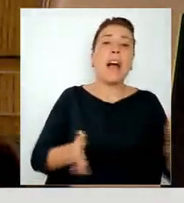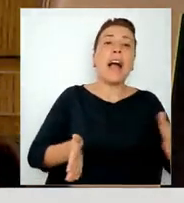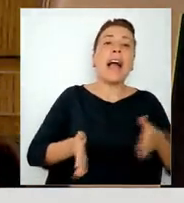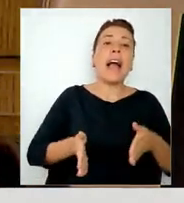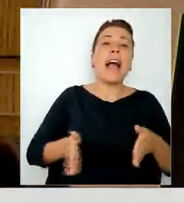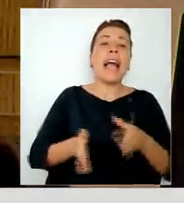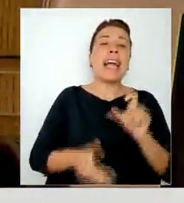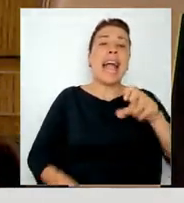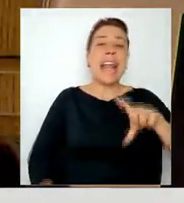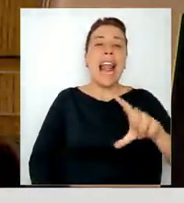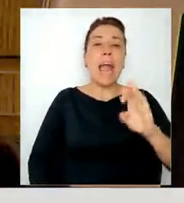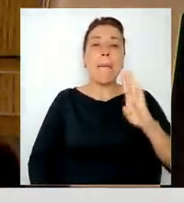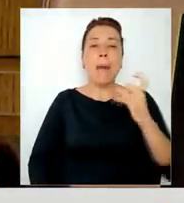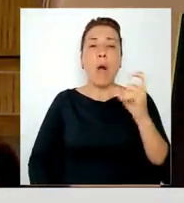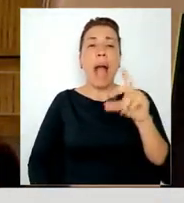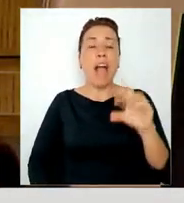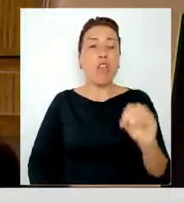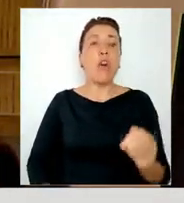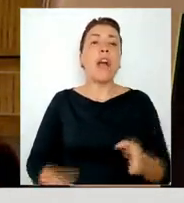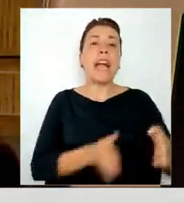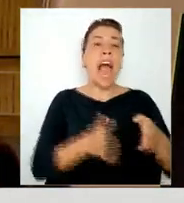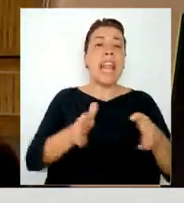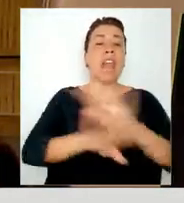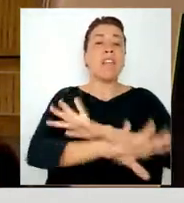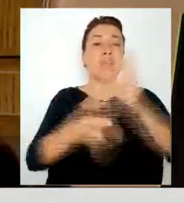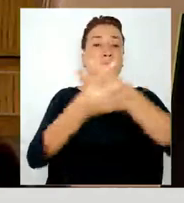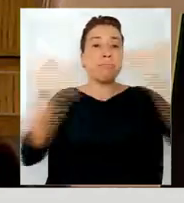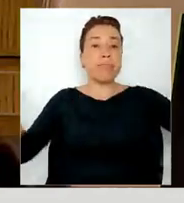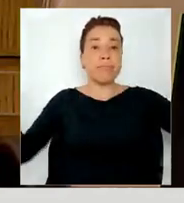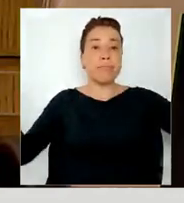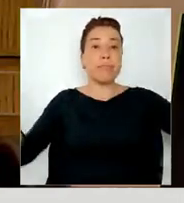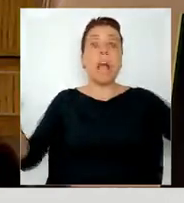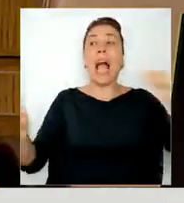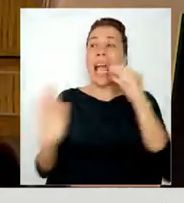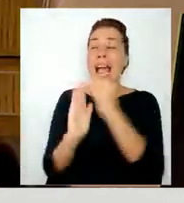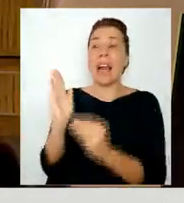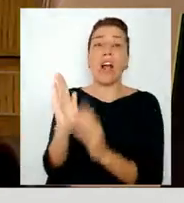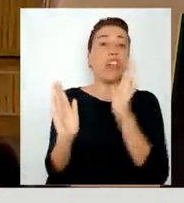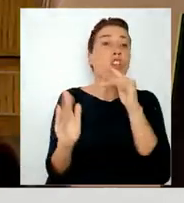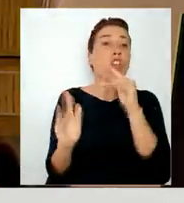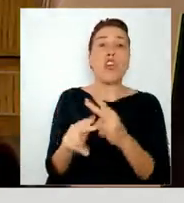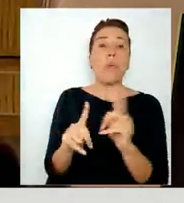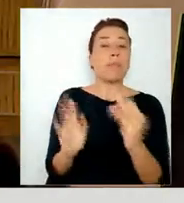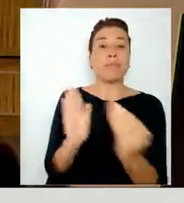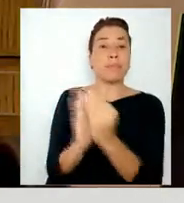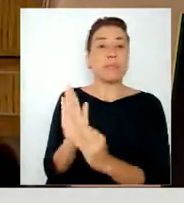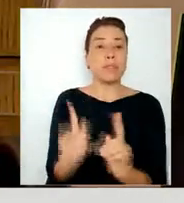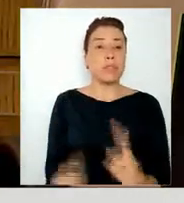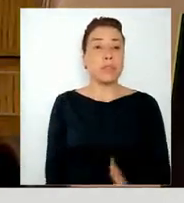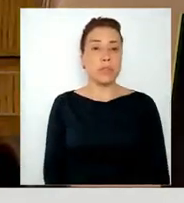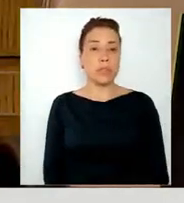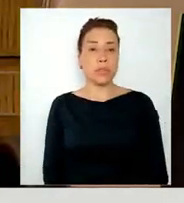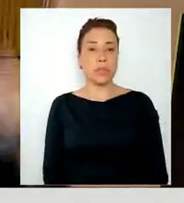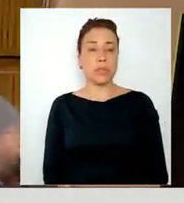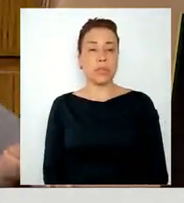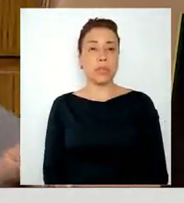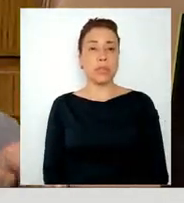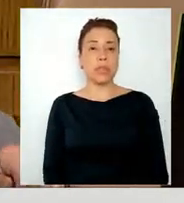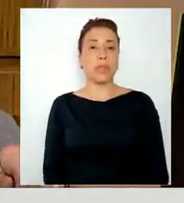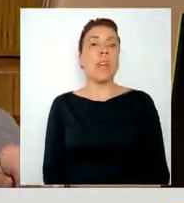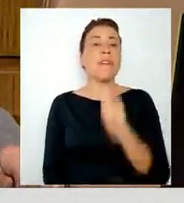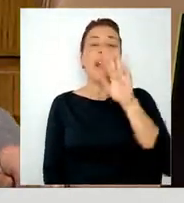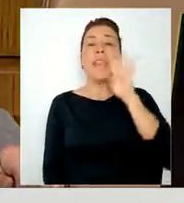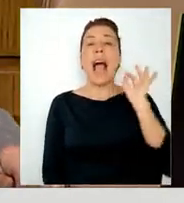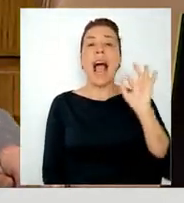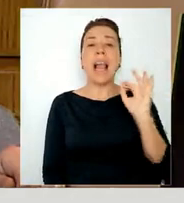canales borrados de aquellos registrados y no inscritos y de aquello que también no están regularizados que son la gran mayoría